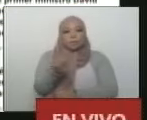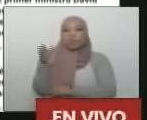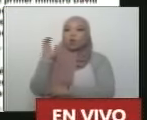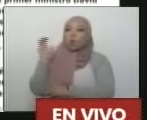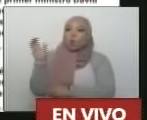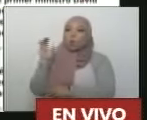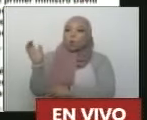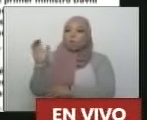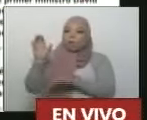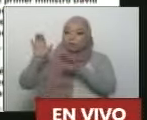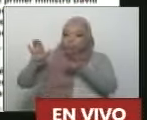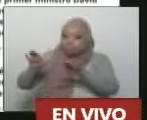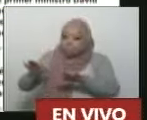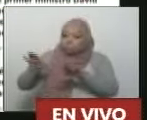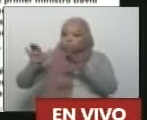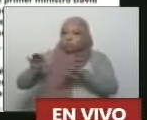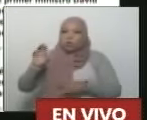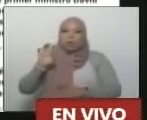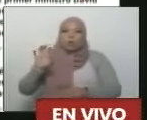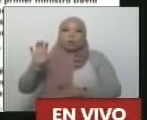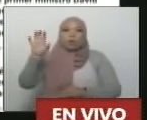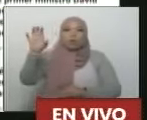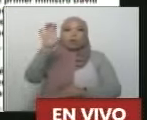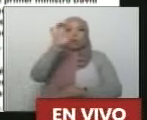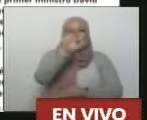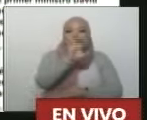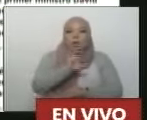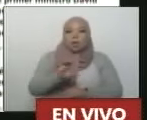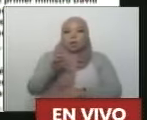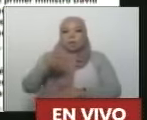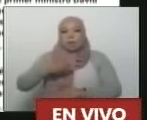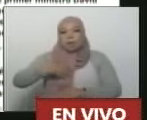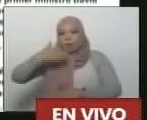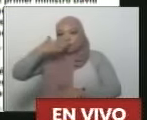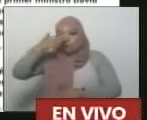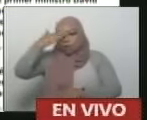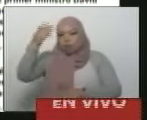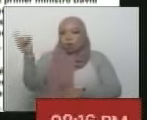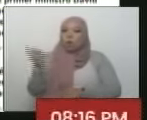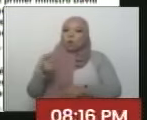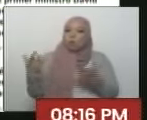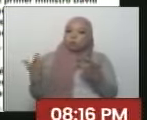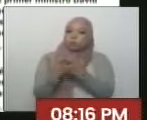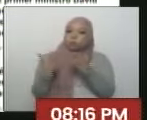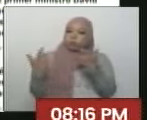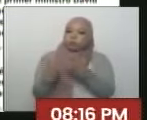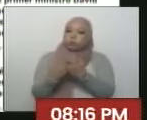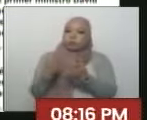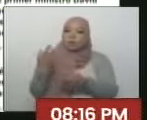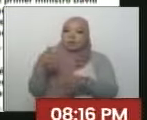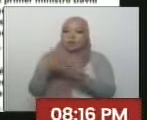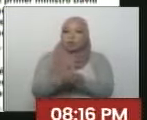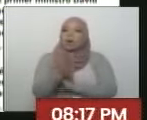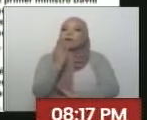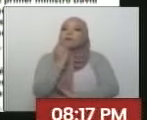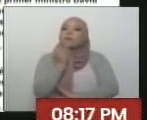de Países Islámicos pide que la Corte Penal Internacional investigue los crímenes de guerra de Israel.